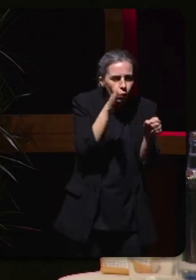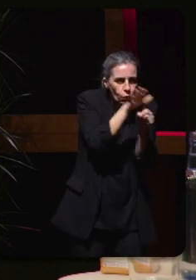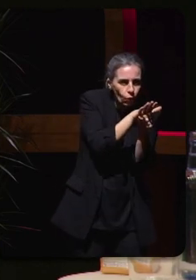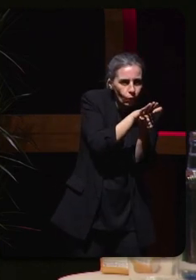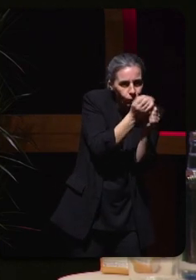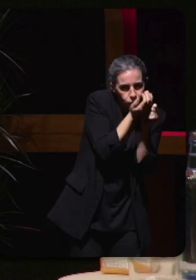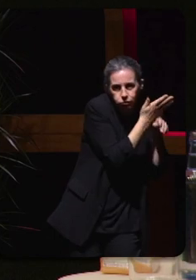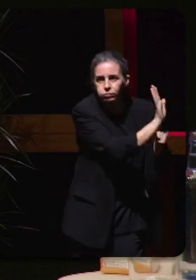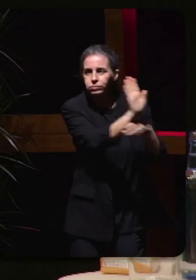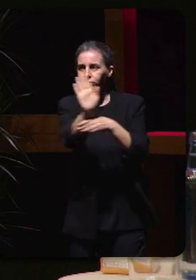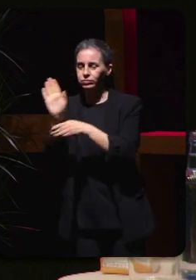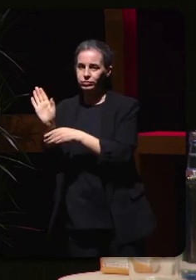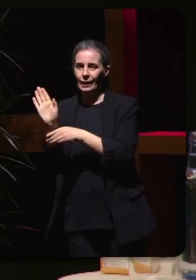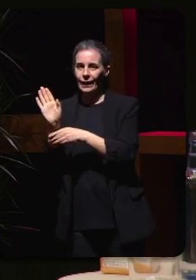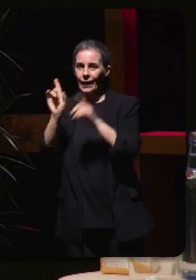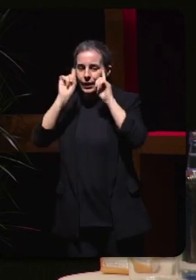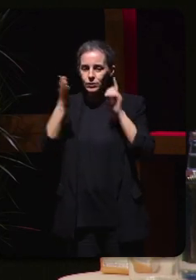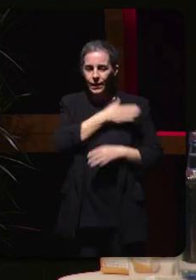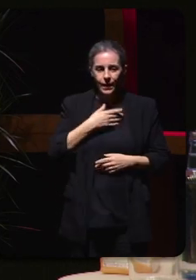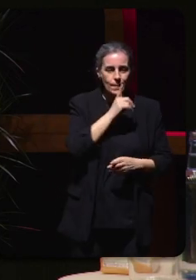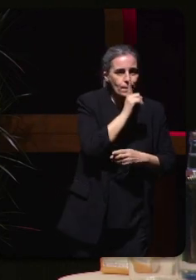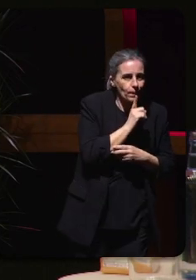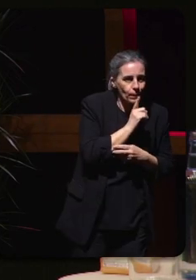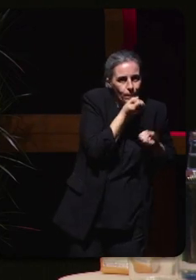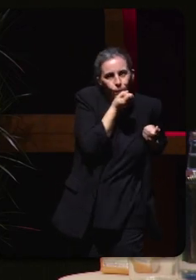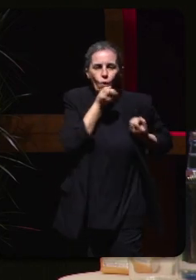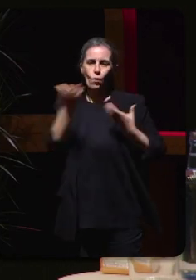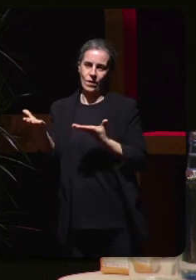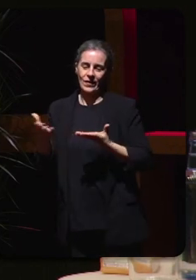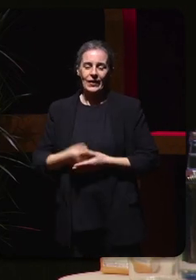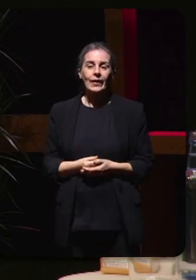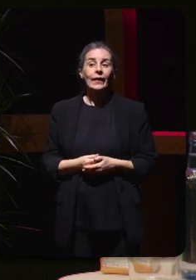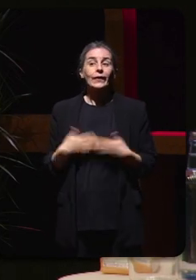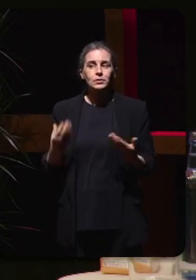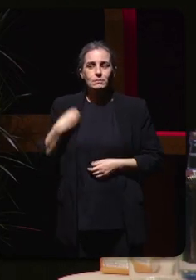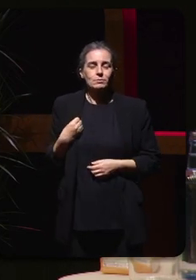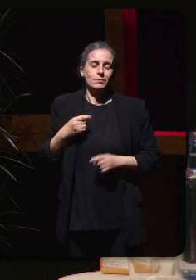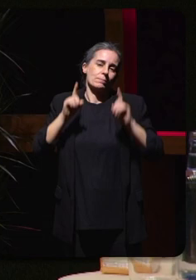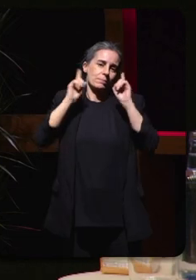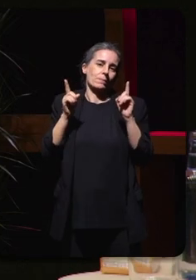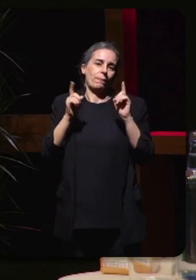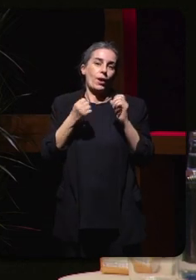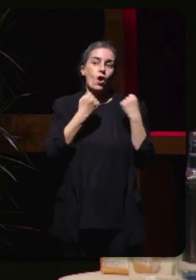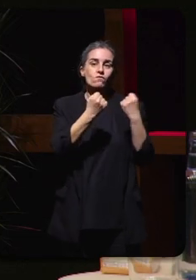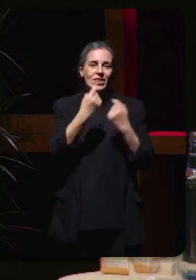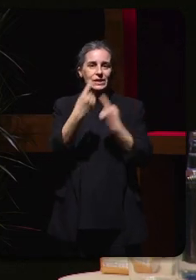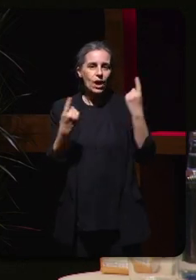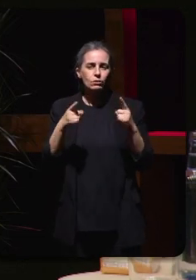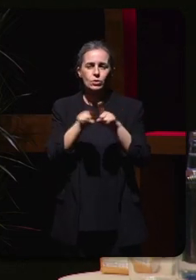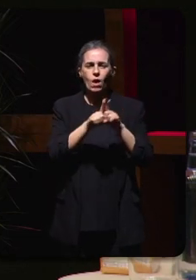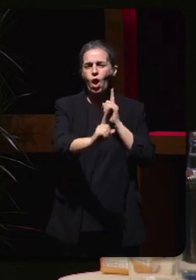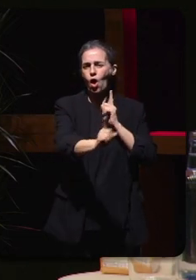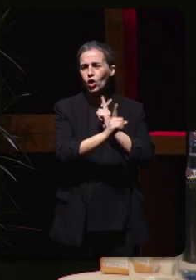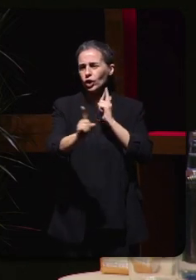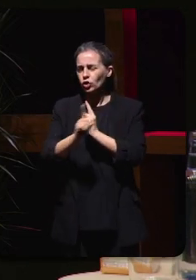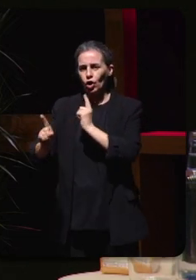aquello que se quiere que se calle, ¿no? Entonces, si además de eso, o sea, que hay poderosas fuerzas que están muy, en fin, en contra de